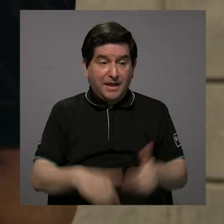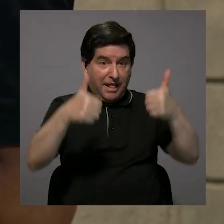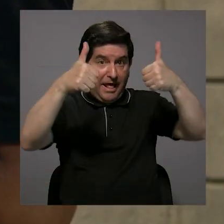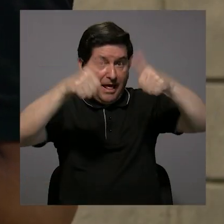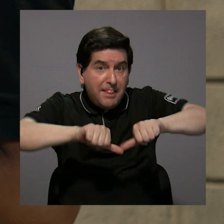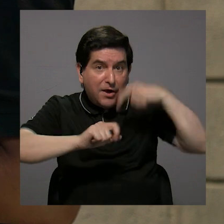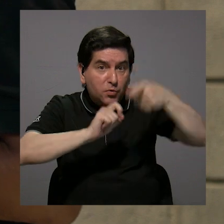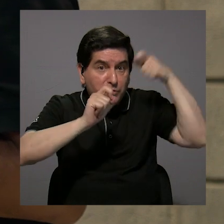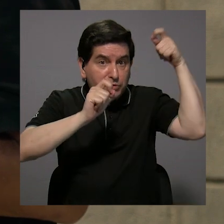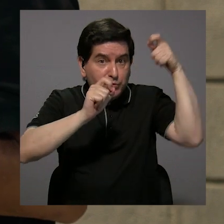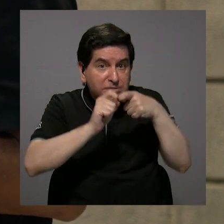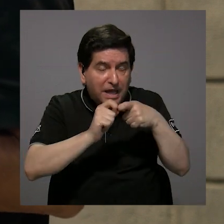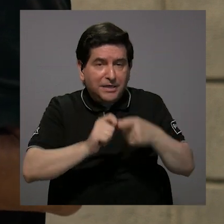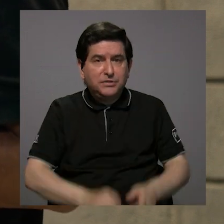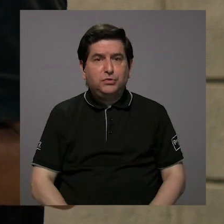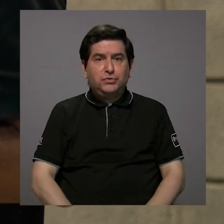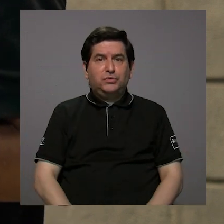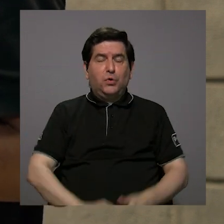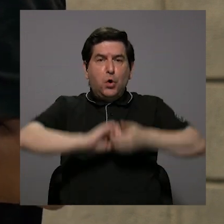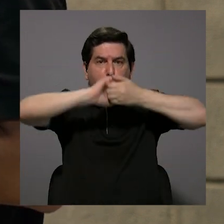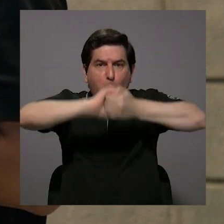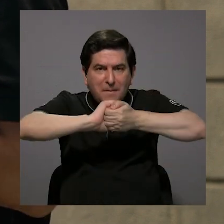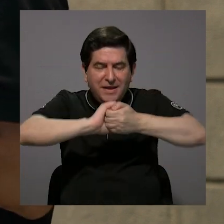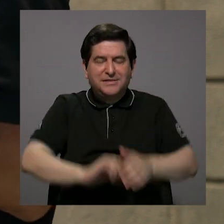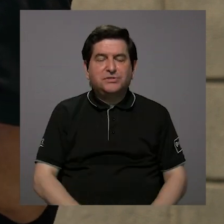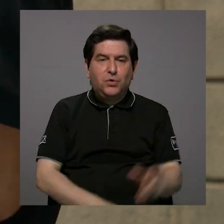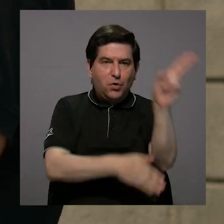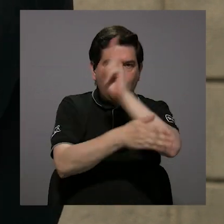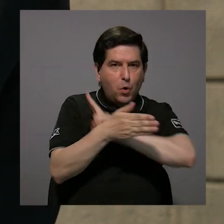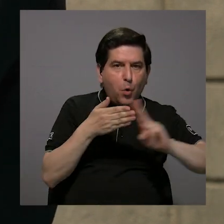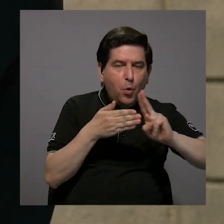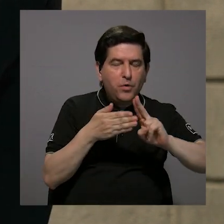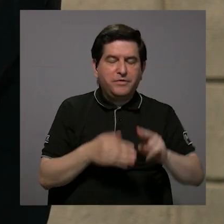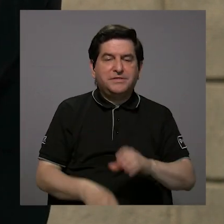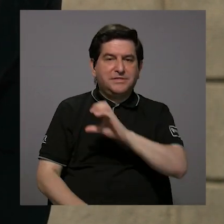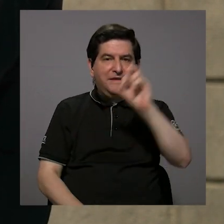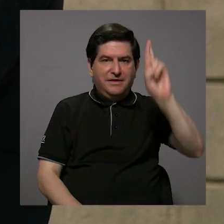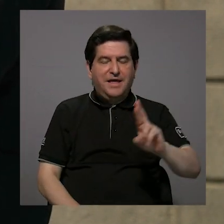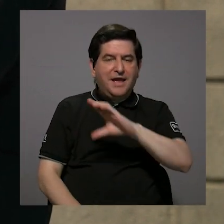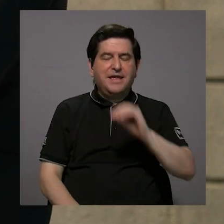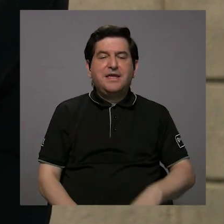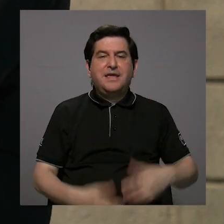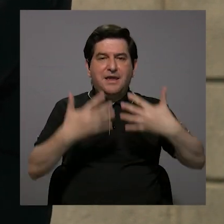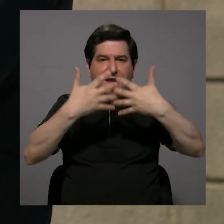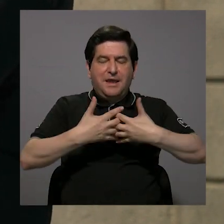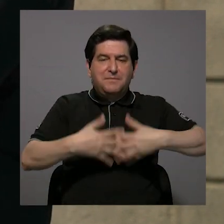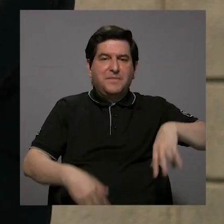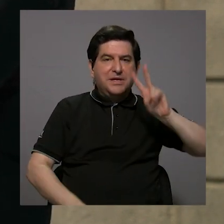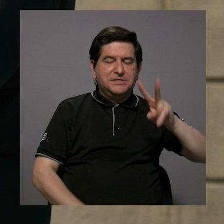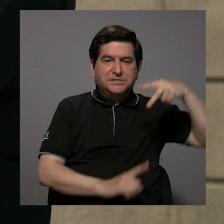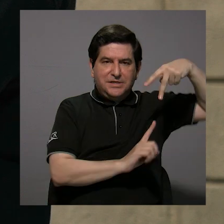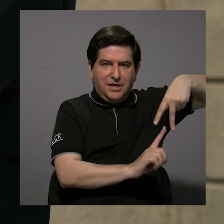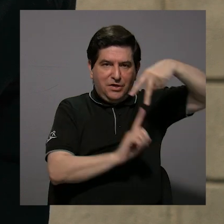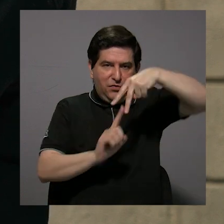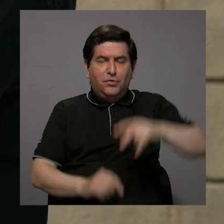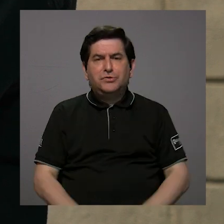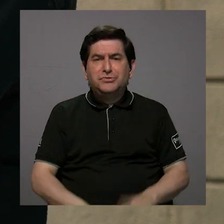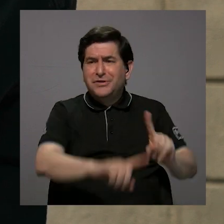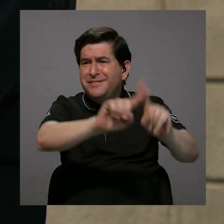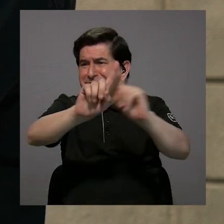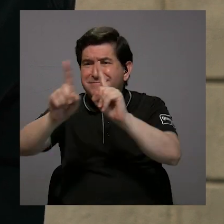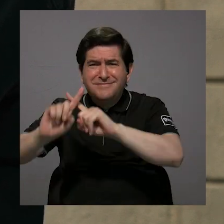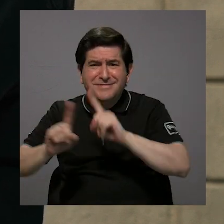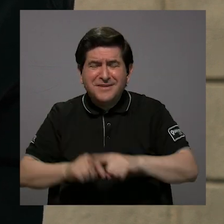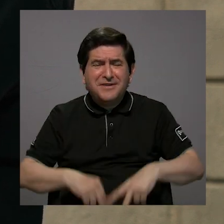el convenio específico de cooperación que se firmó entre la Universidad de Costa Rica y la Dos Pinos pasó por